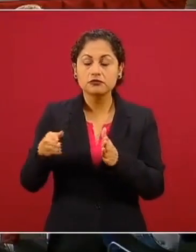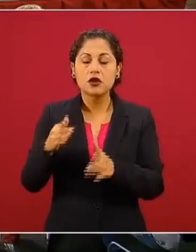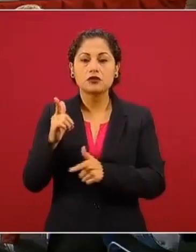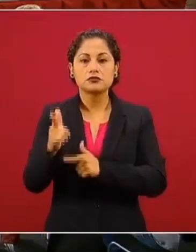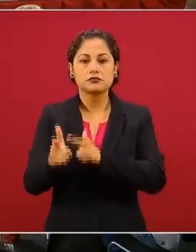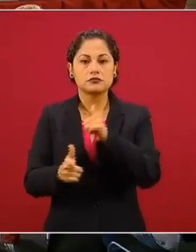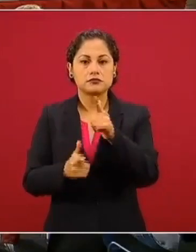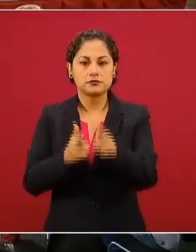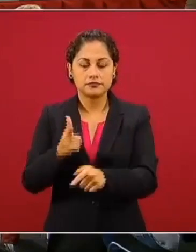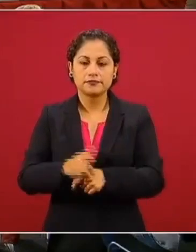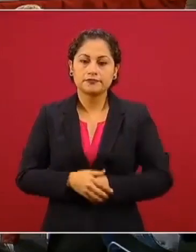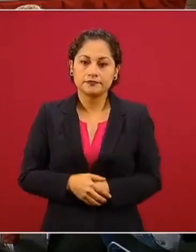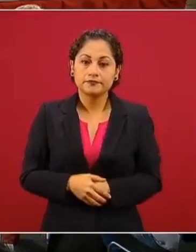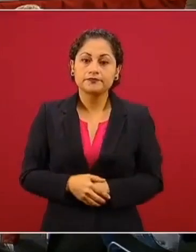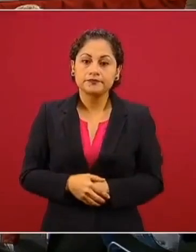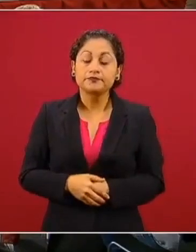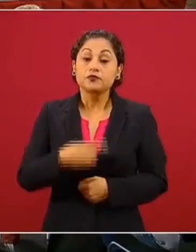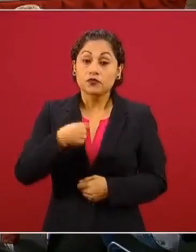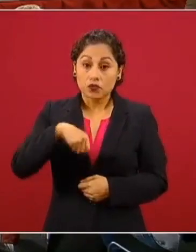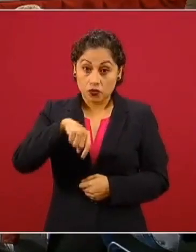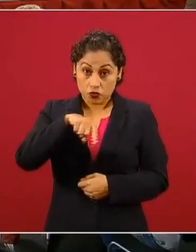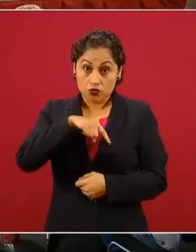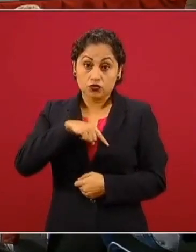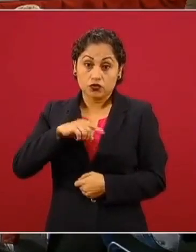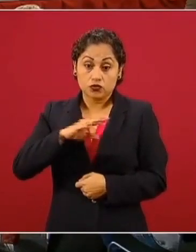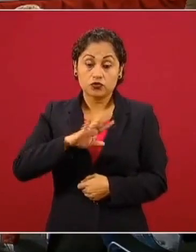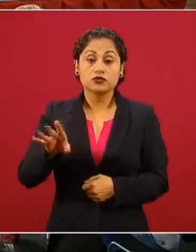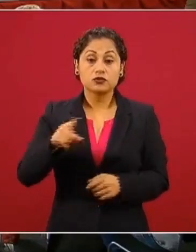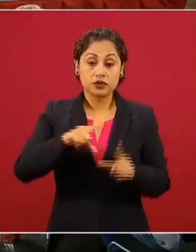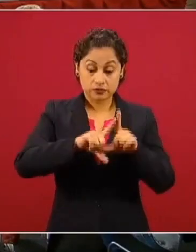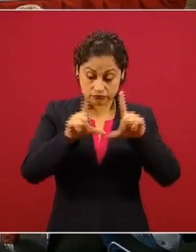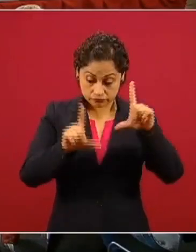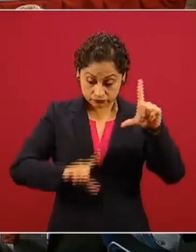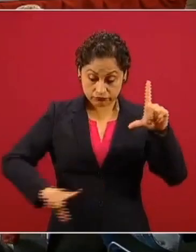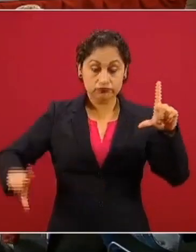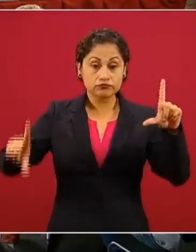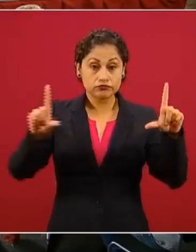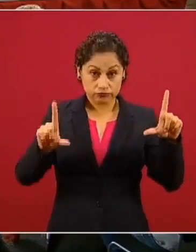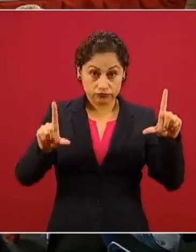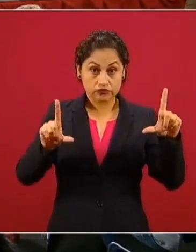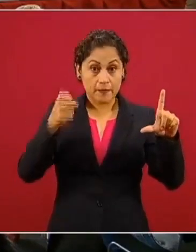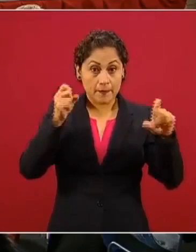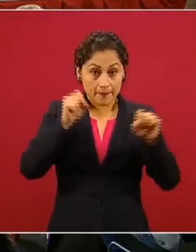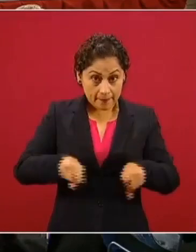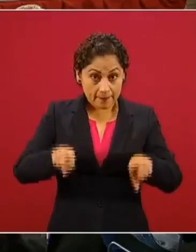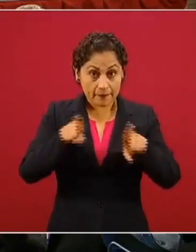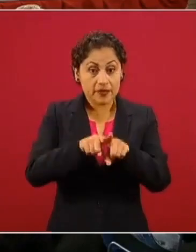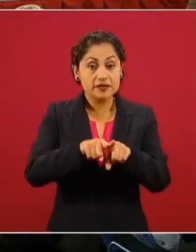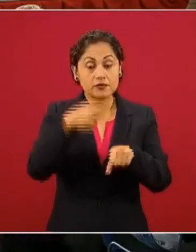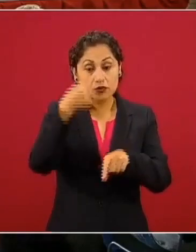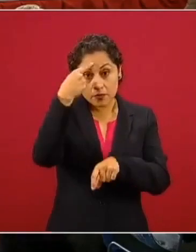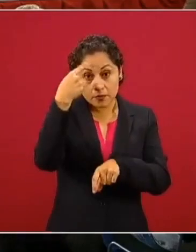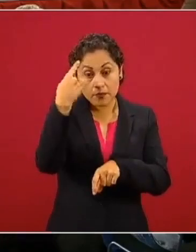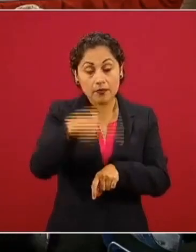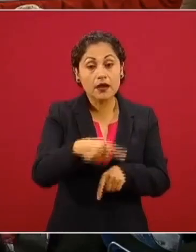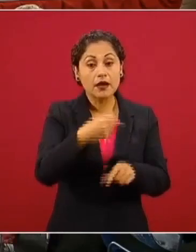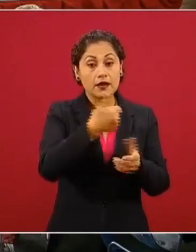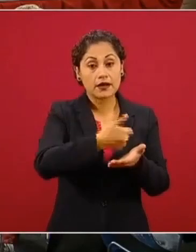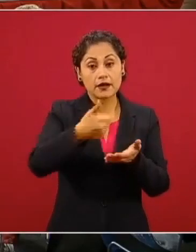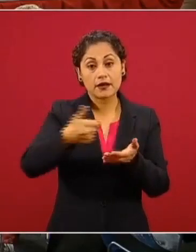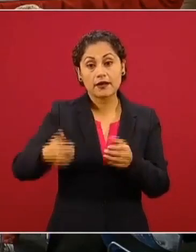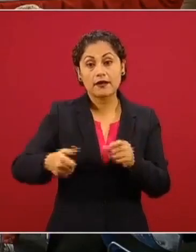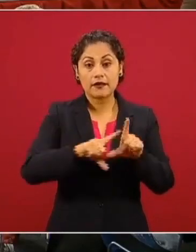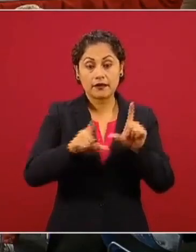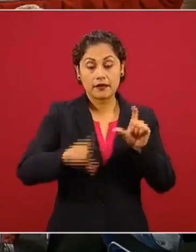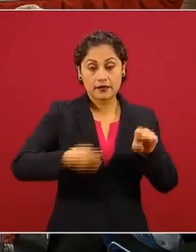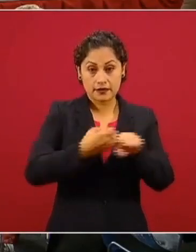el país. Hemos replicado este modelo de la curva, pero ahora para las entidades federativas. Y están las 32 entidades